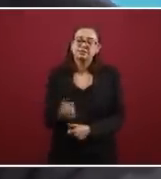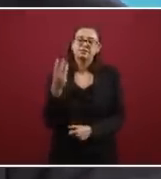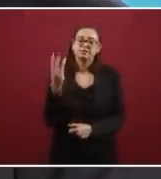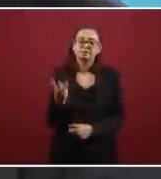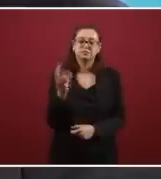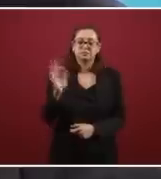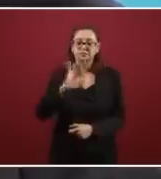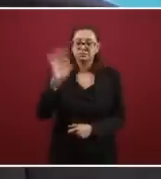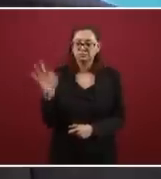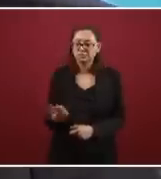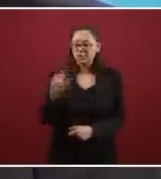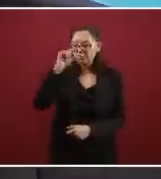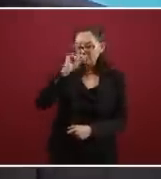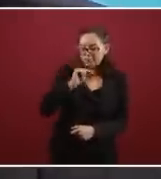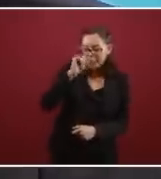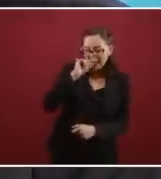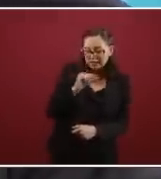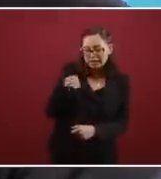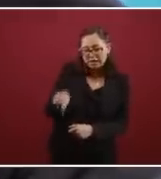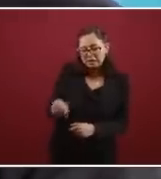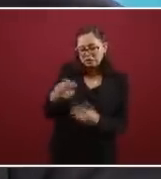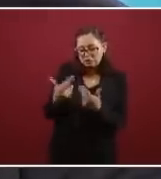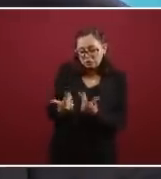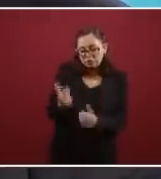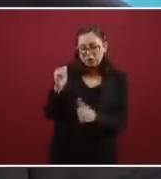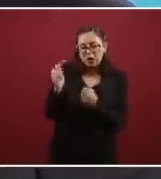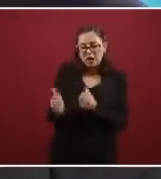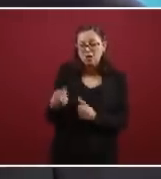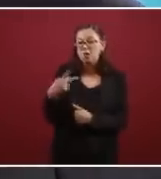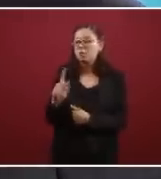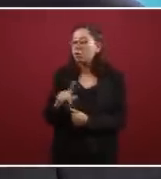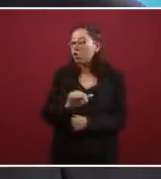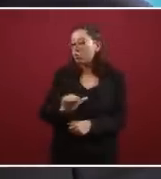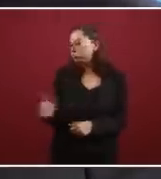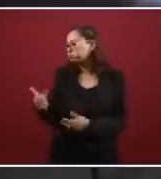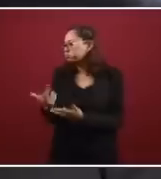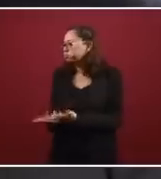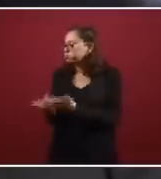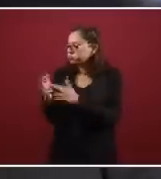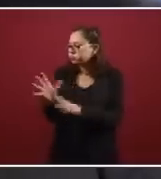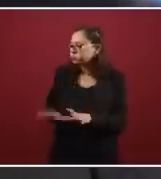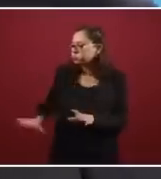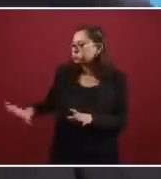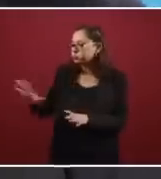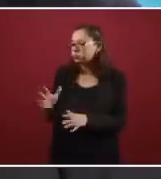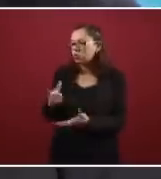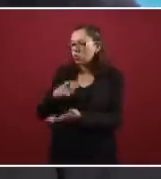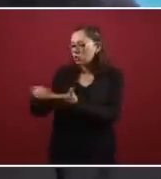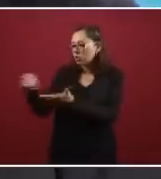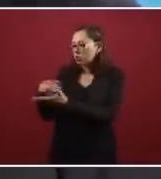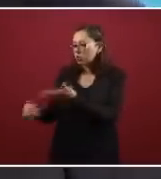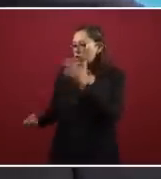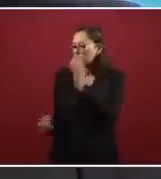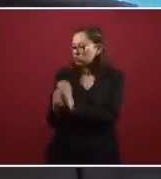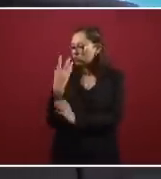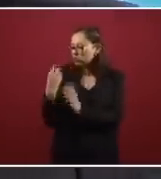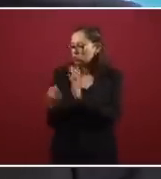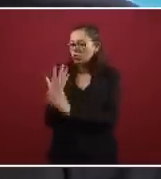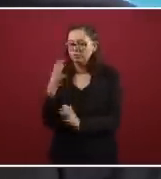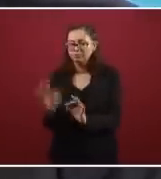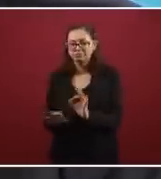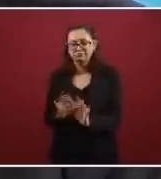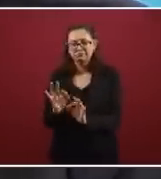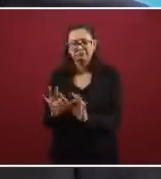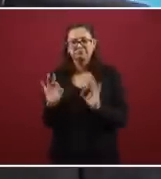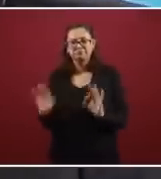3% tenía fallas, lo que nos habla de que se ha hecho una introducción importante de cilindros nuevos en el mercado,